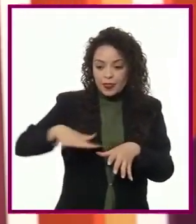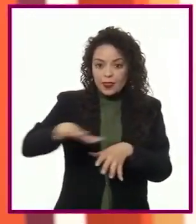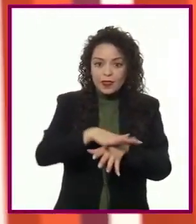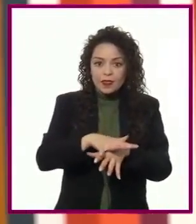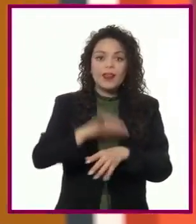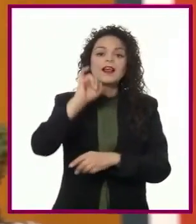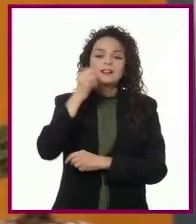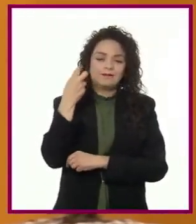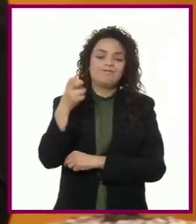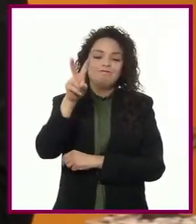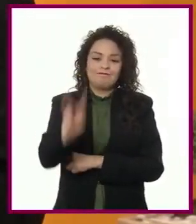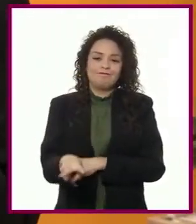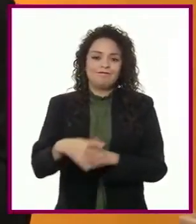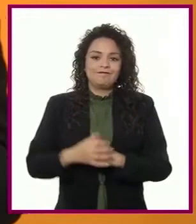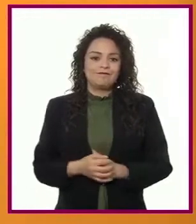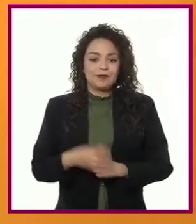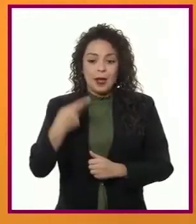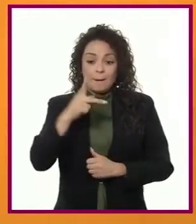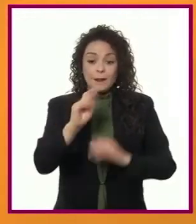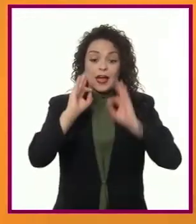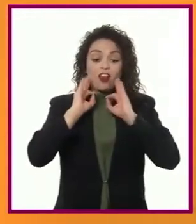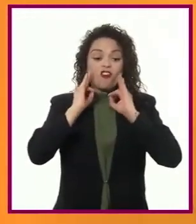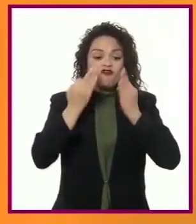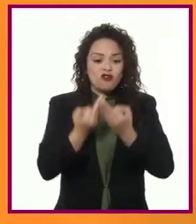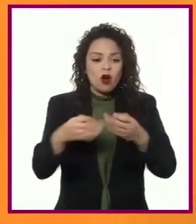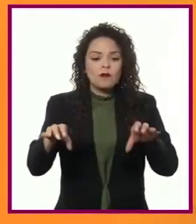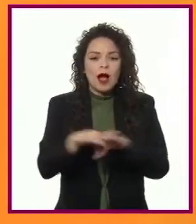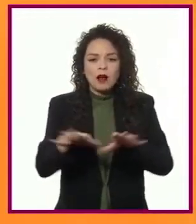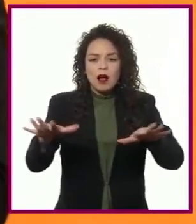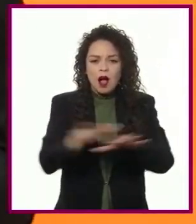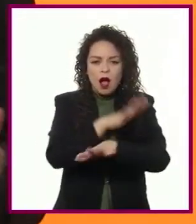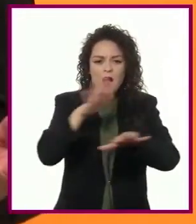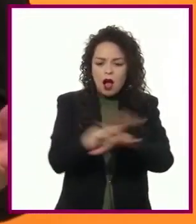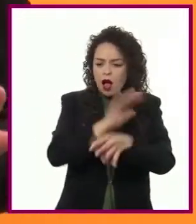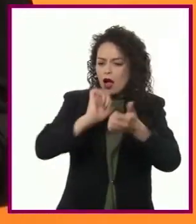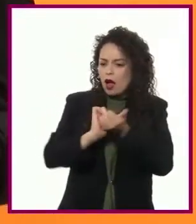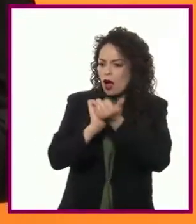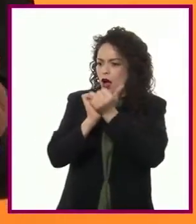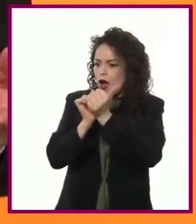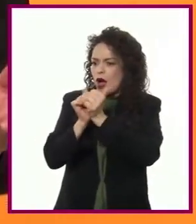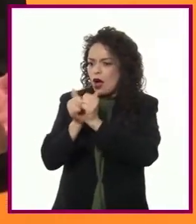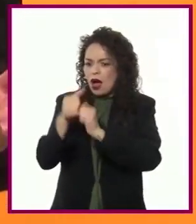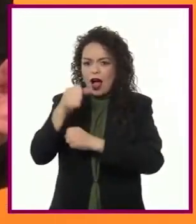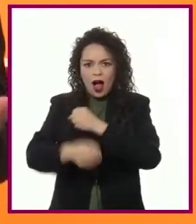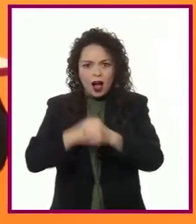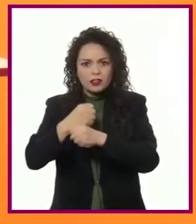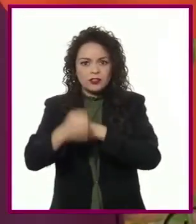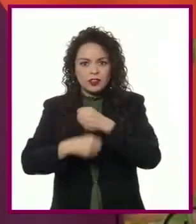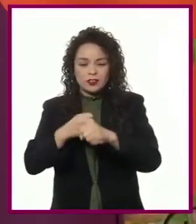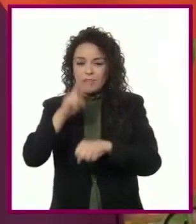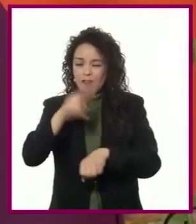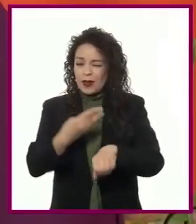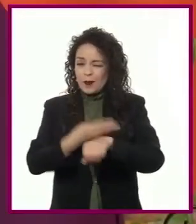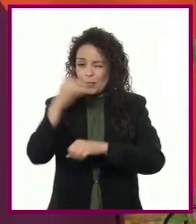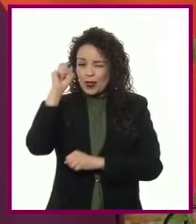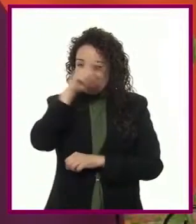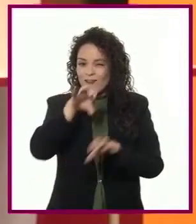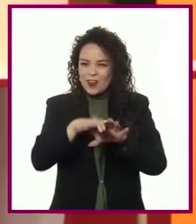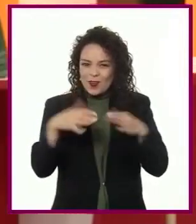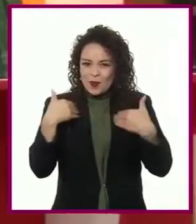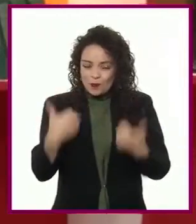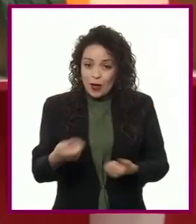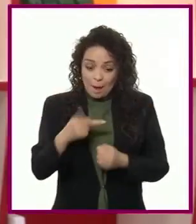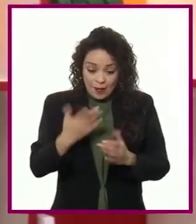Exactamente. Sin embargo, la formación y evolución de galaxias es una situación muy compleja, tanto que hoy en